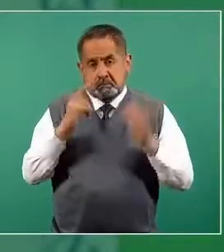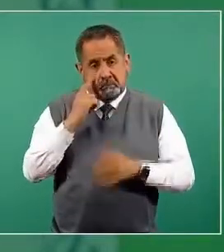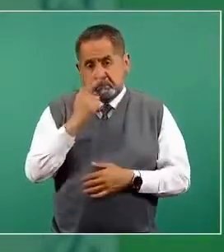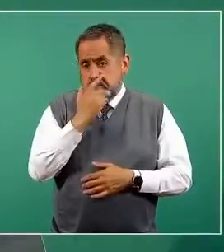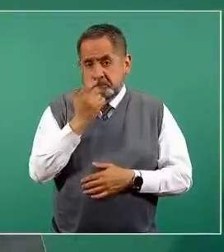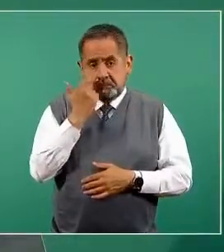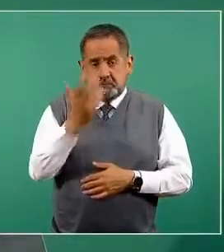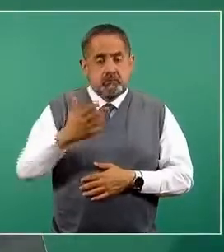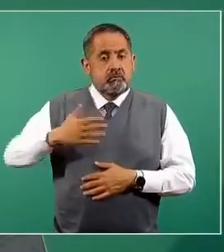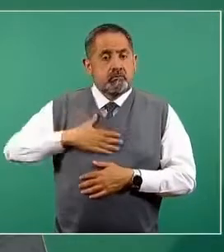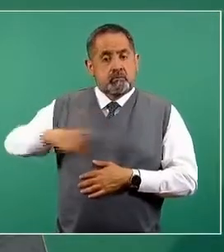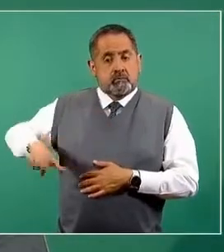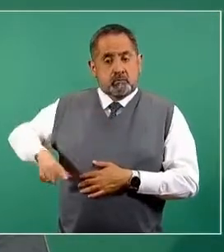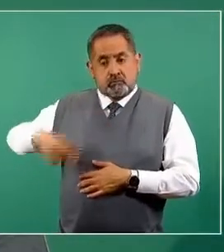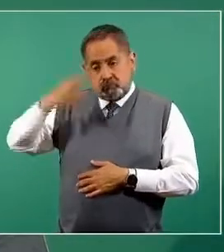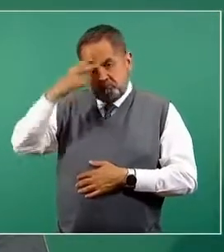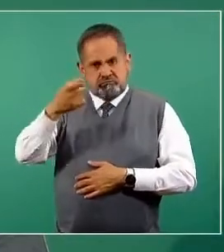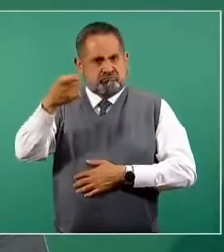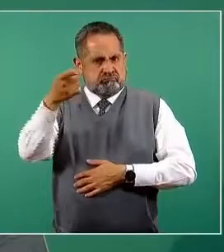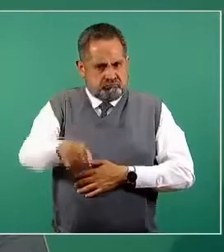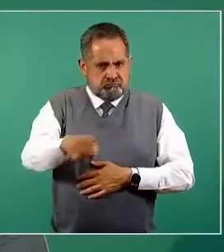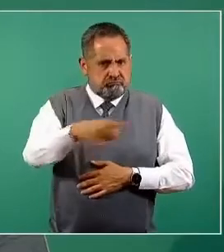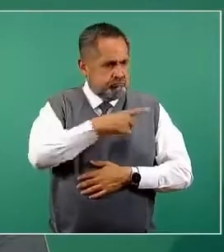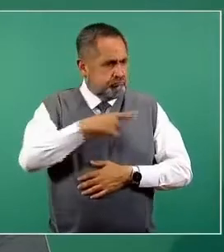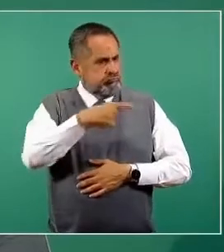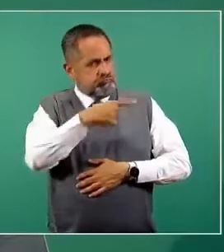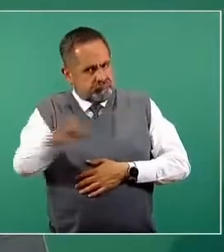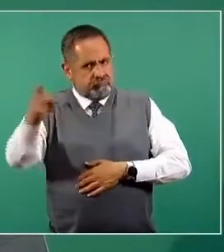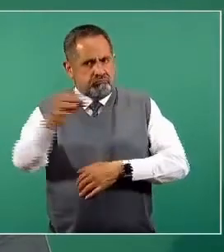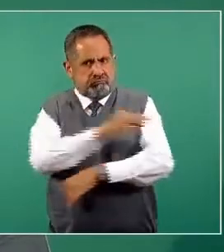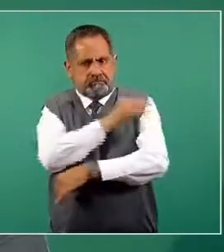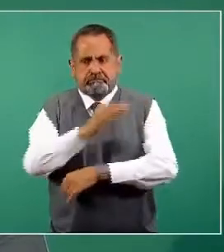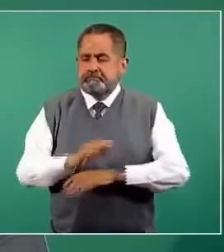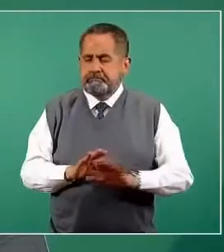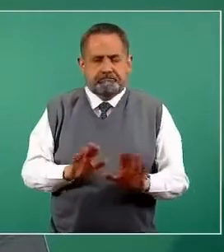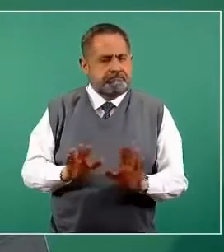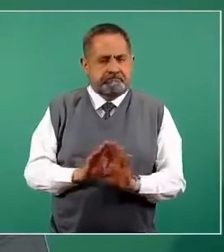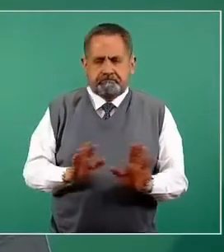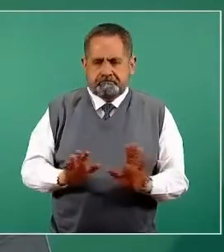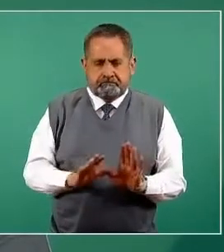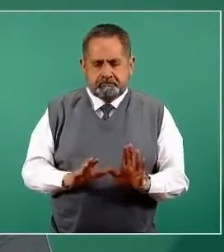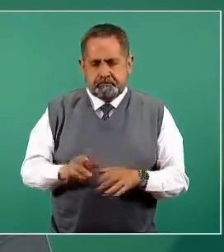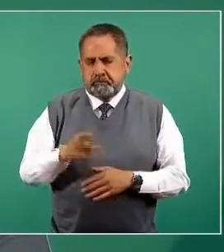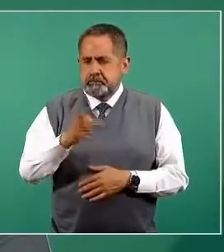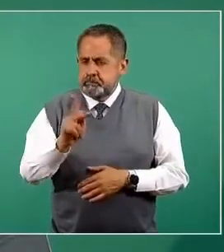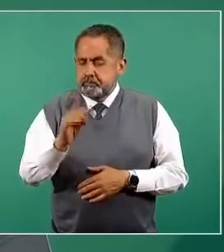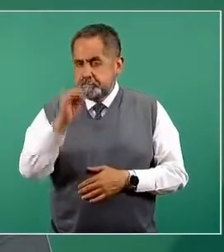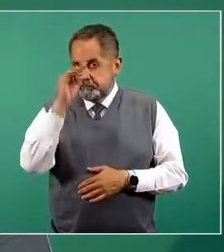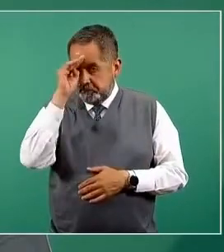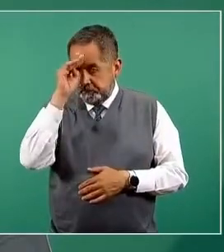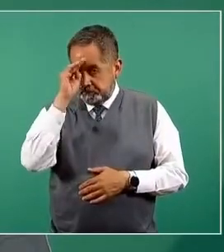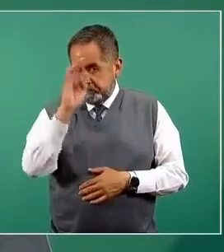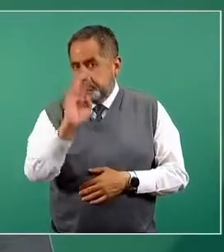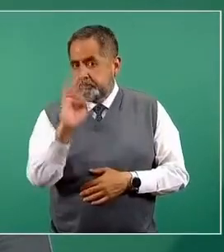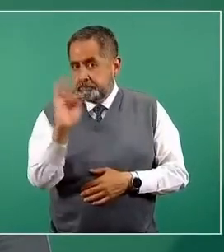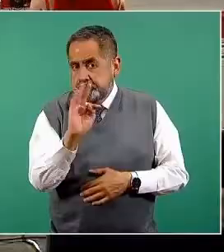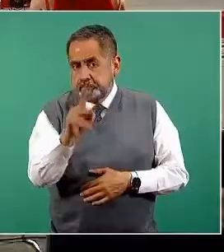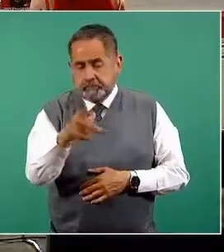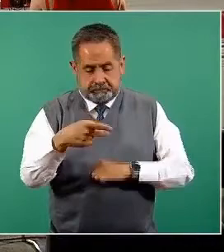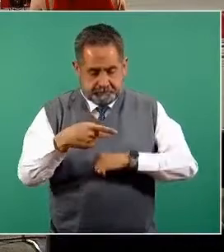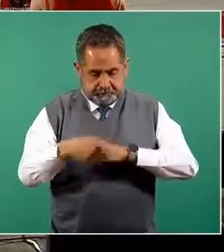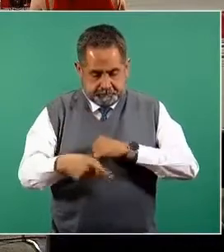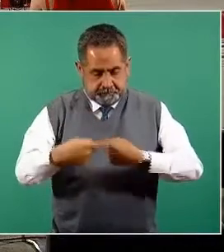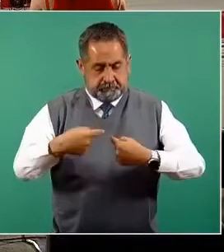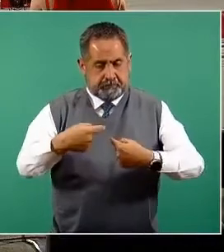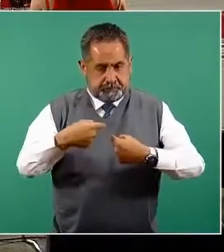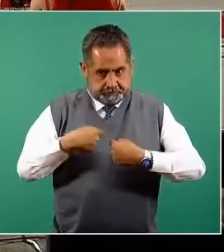México no le va a obligar a que se vacune. Pero considere la posibilidad de que ese riesgo no solamente sea para